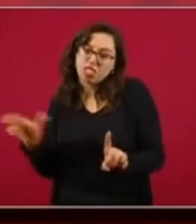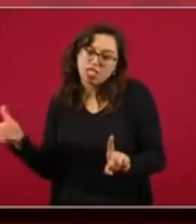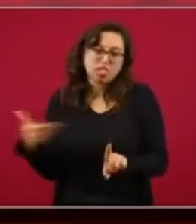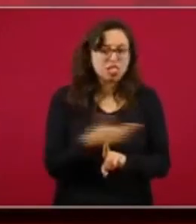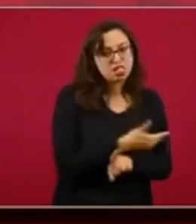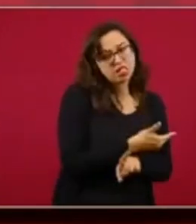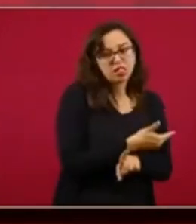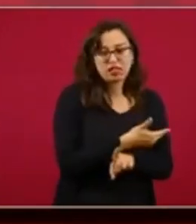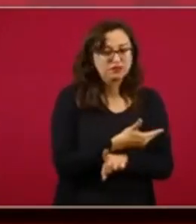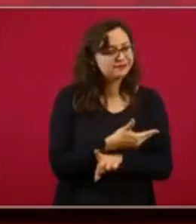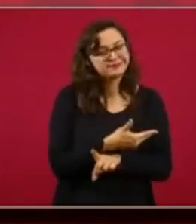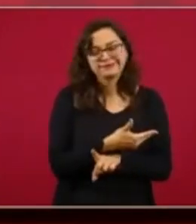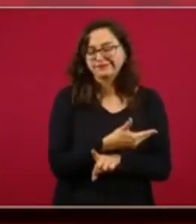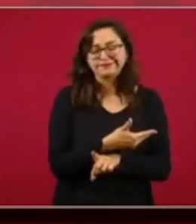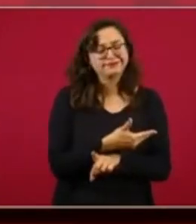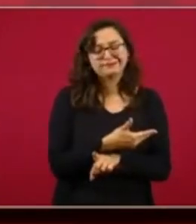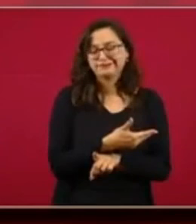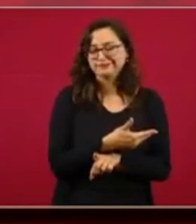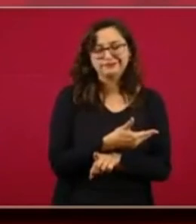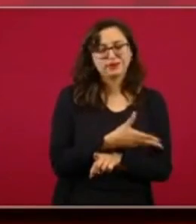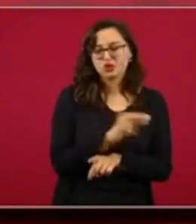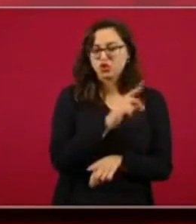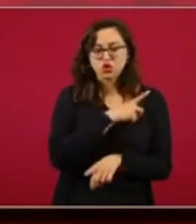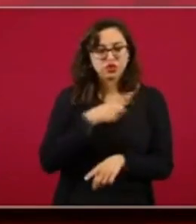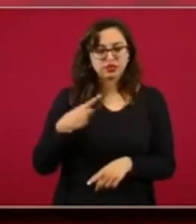distrayéndolos con otro tipo de elementos.